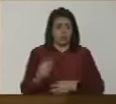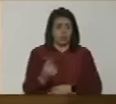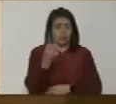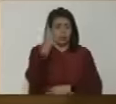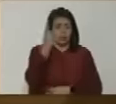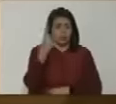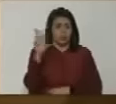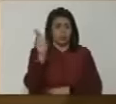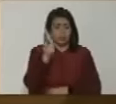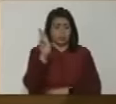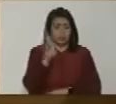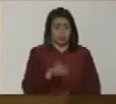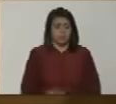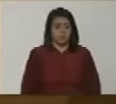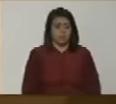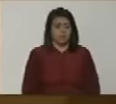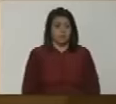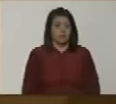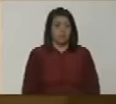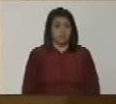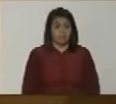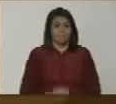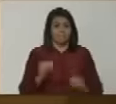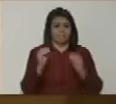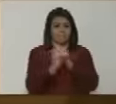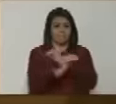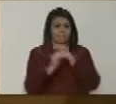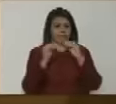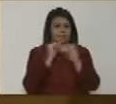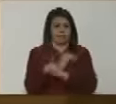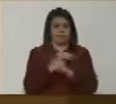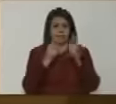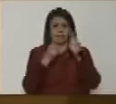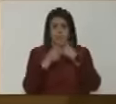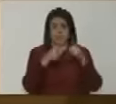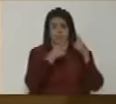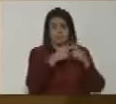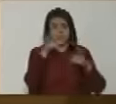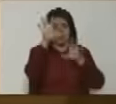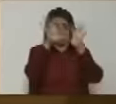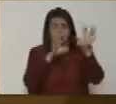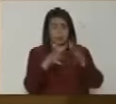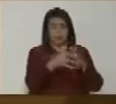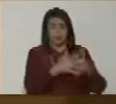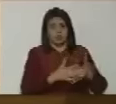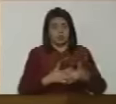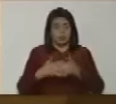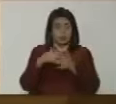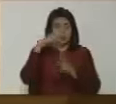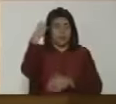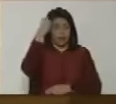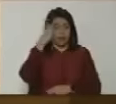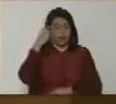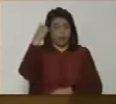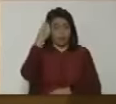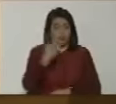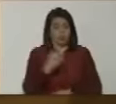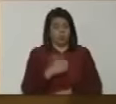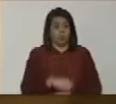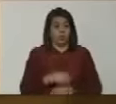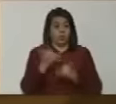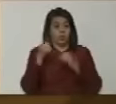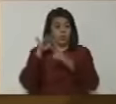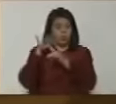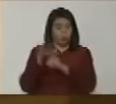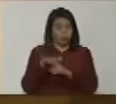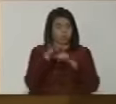de la República, al contrario de los países imperiales de Norteamérica y Europa, que le